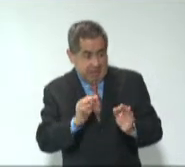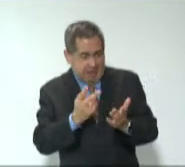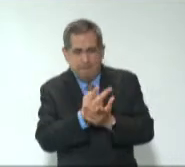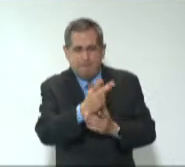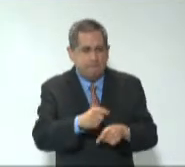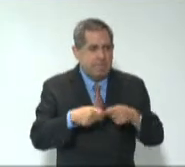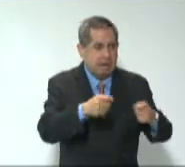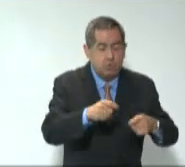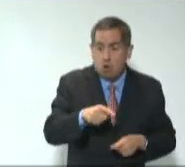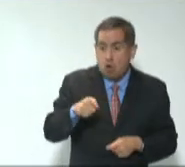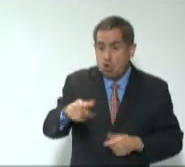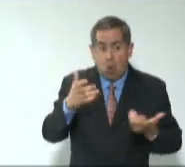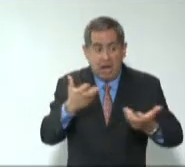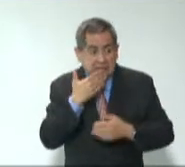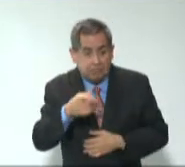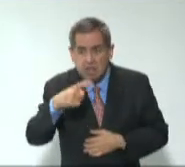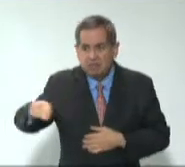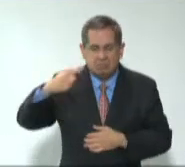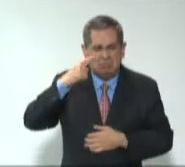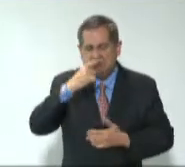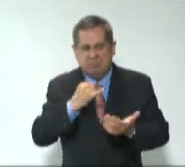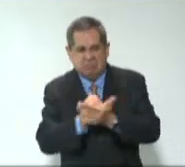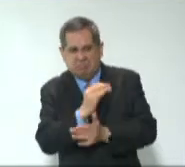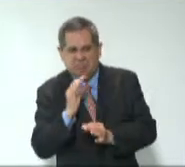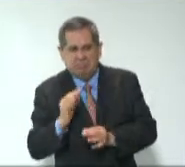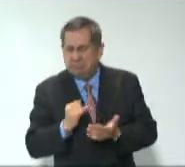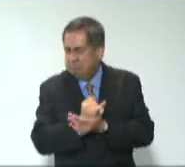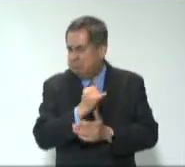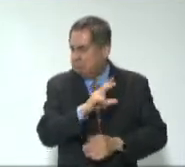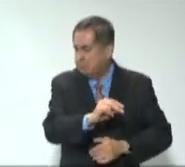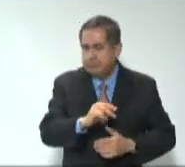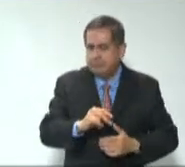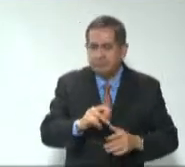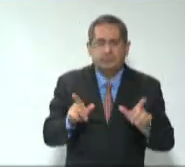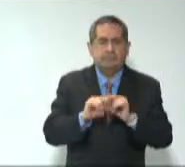no pues la sociedad tomará sus decisiones Muchas